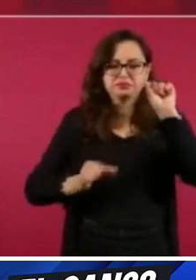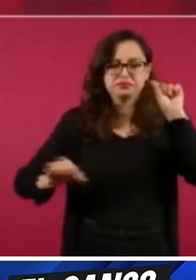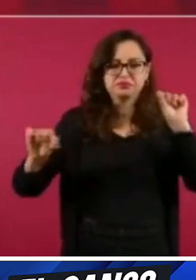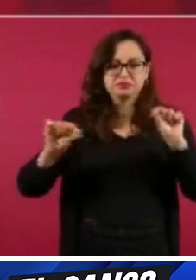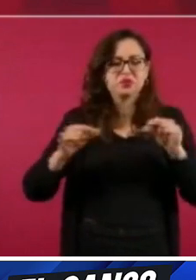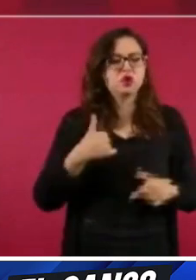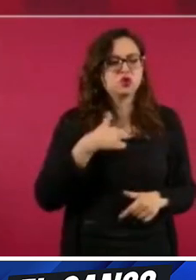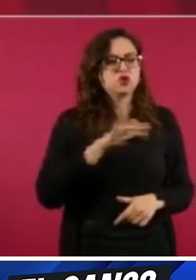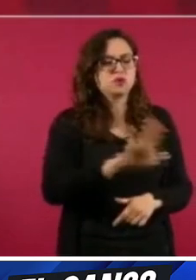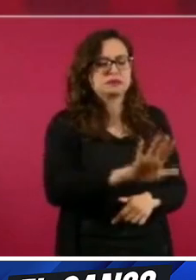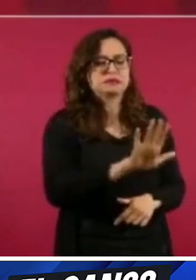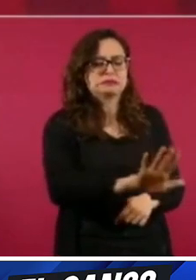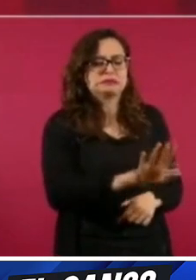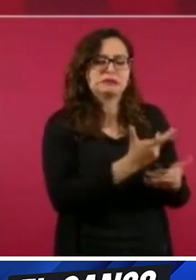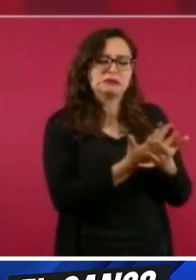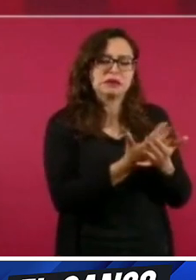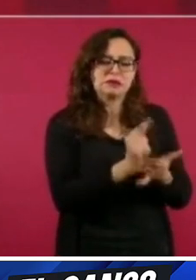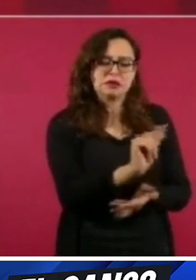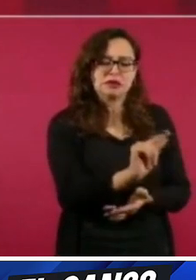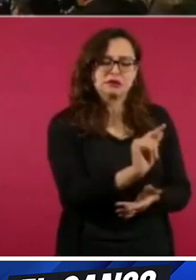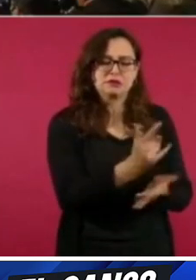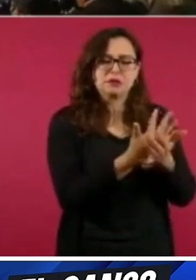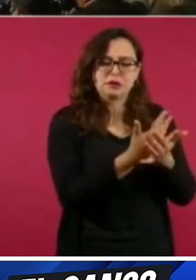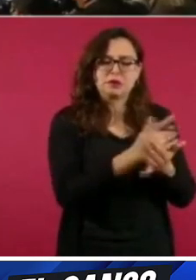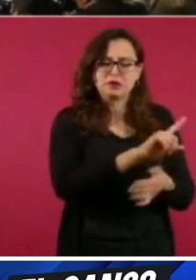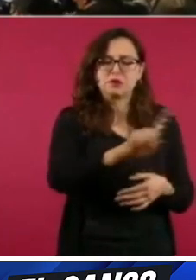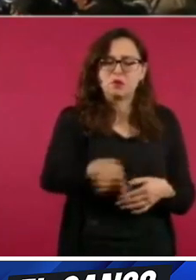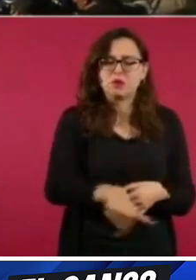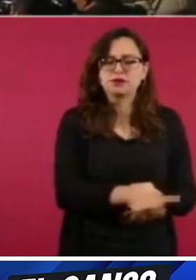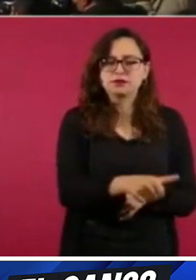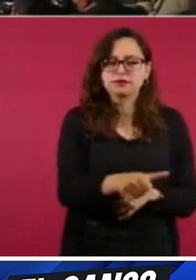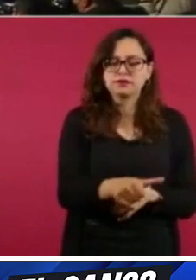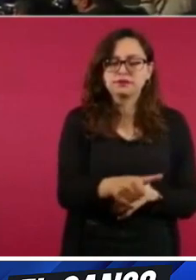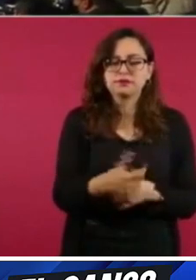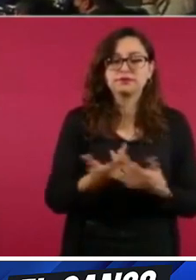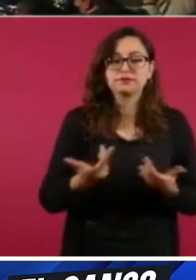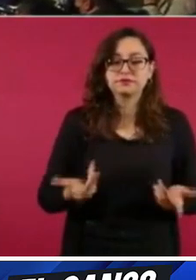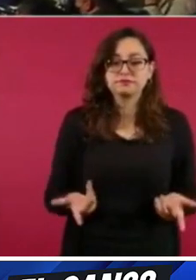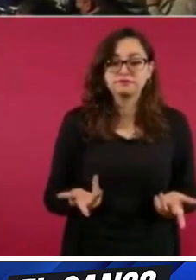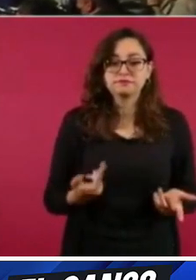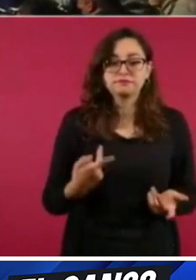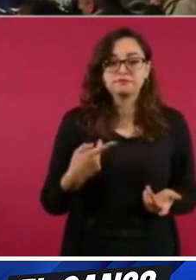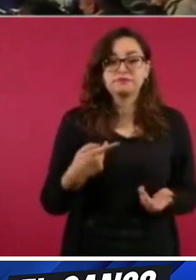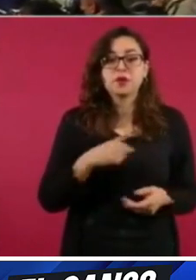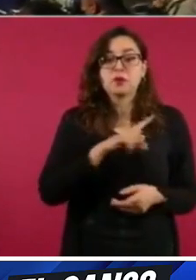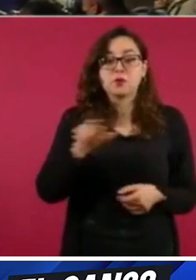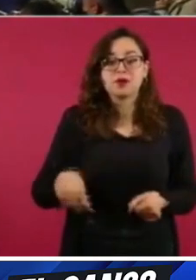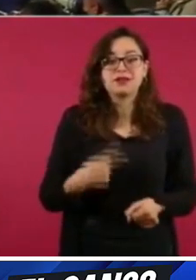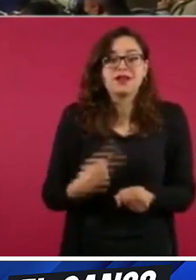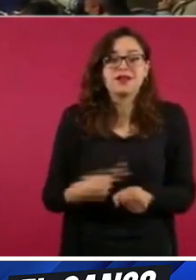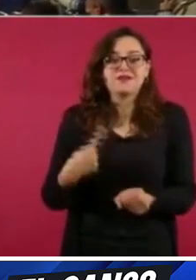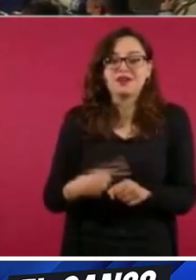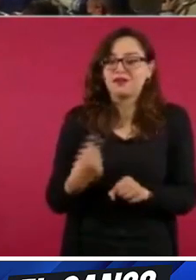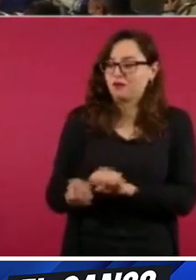Les pedí unos días, en eso me dio COVID